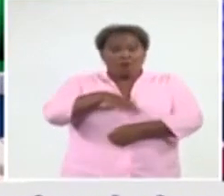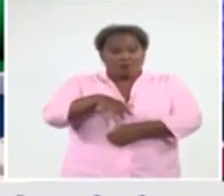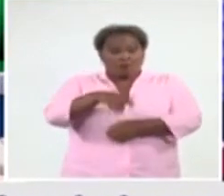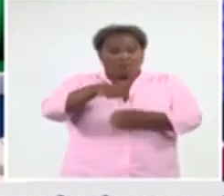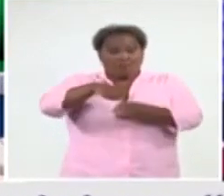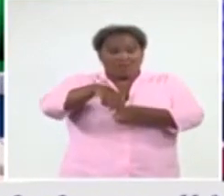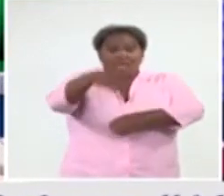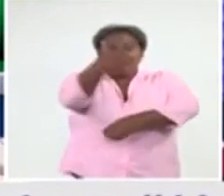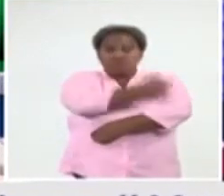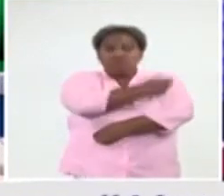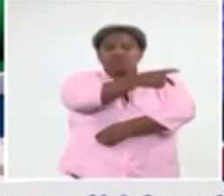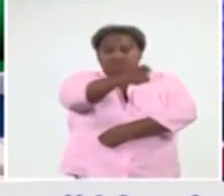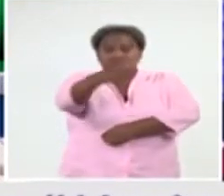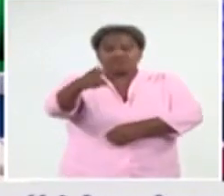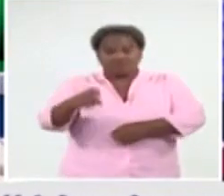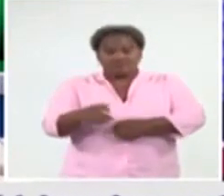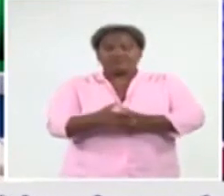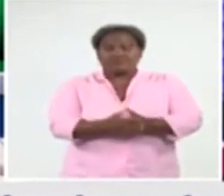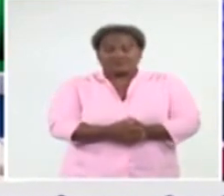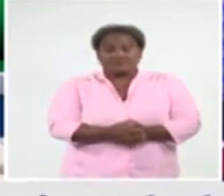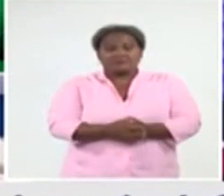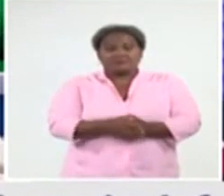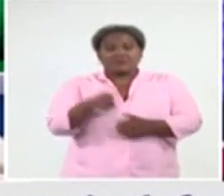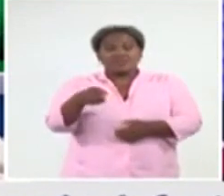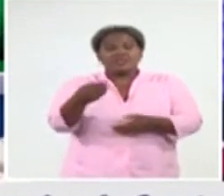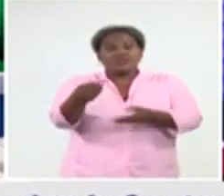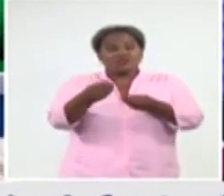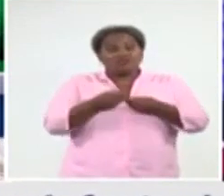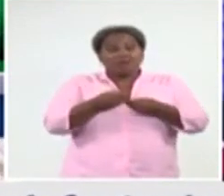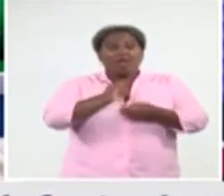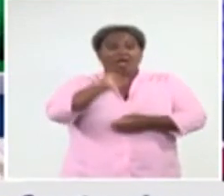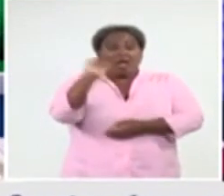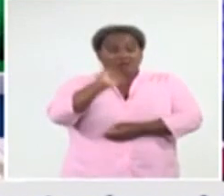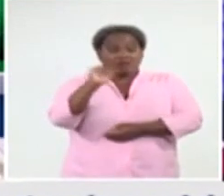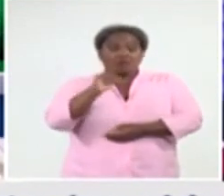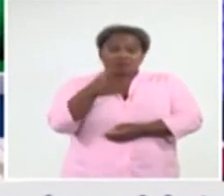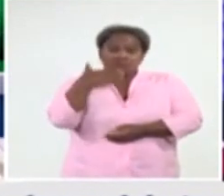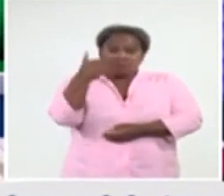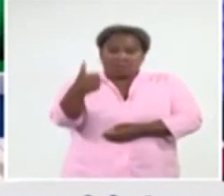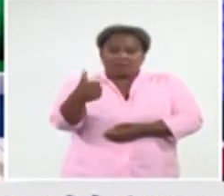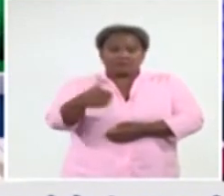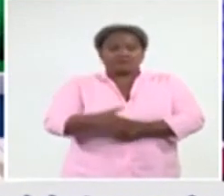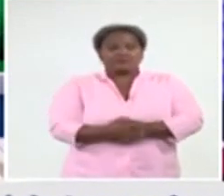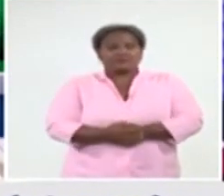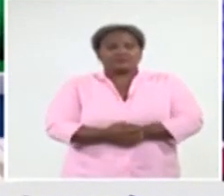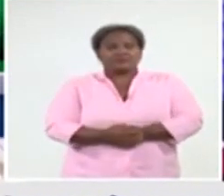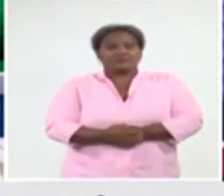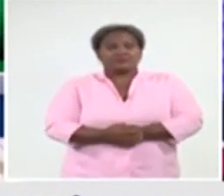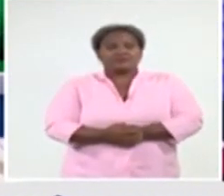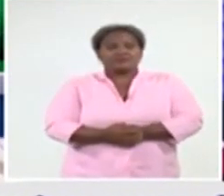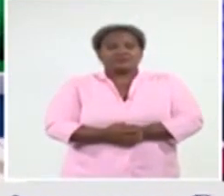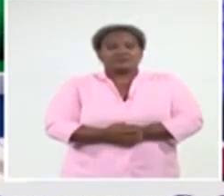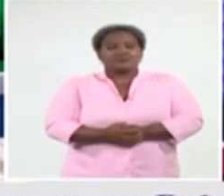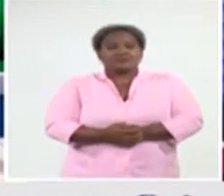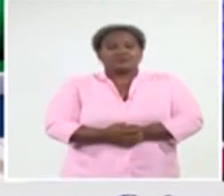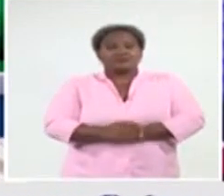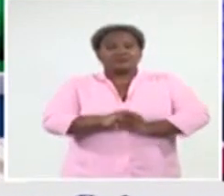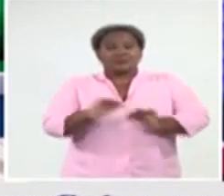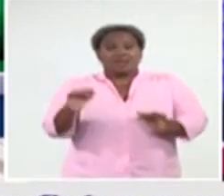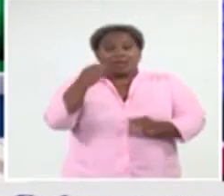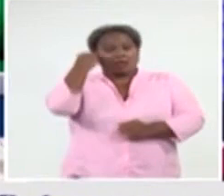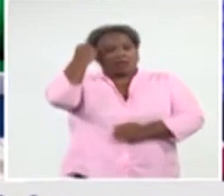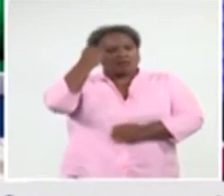le permite pues mantener estos indicadores muy favorables. De esta forma y con este comportamiento